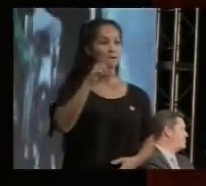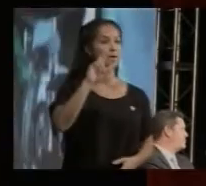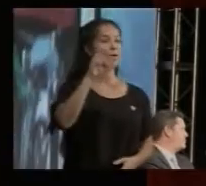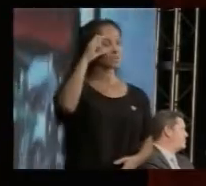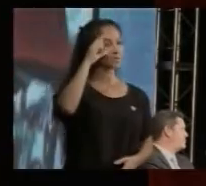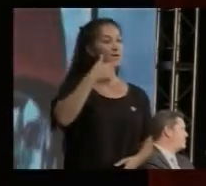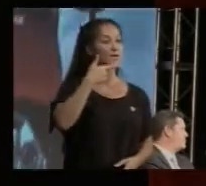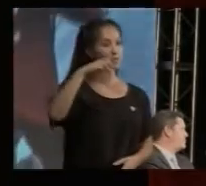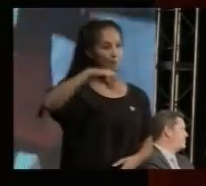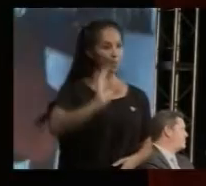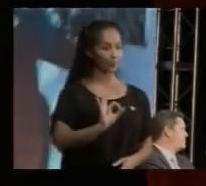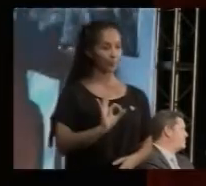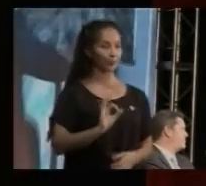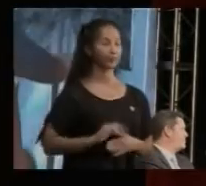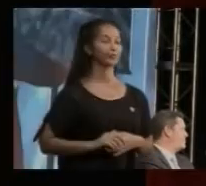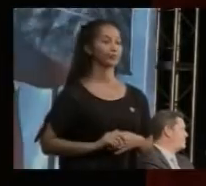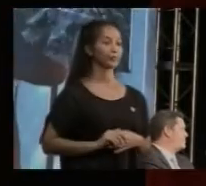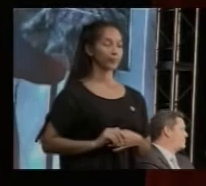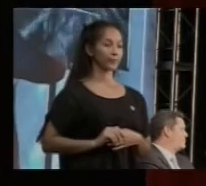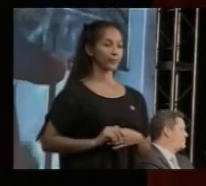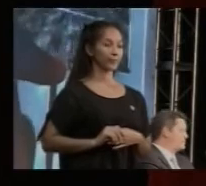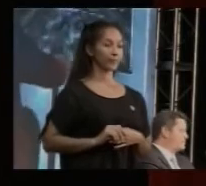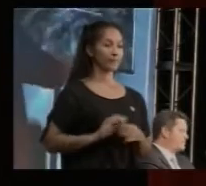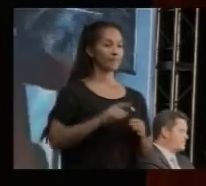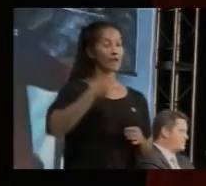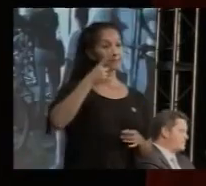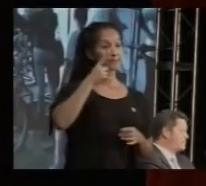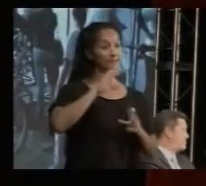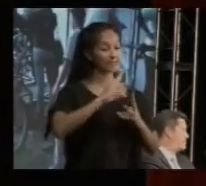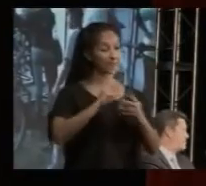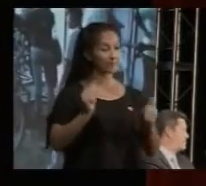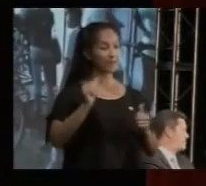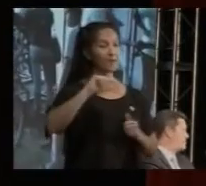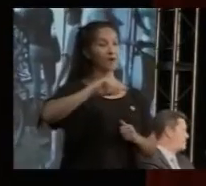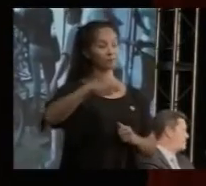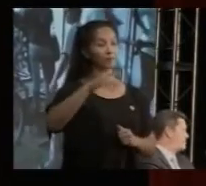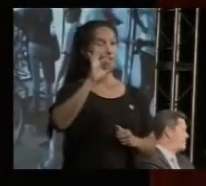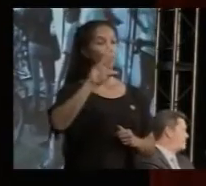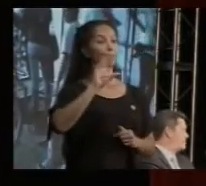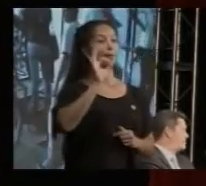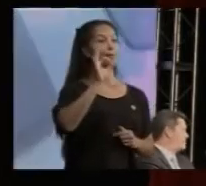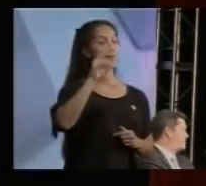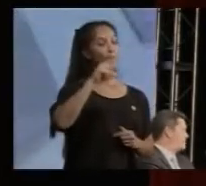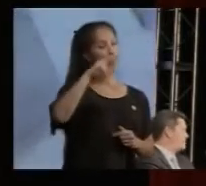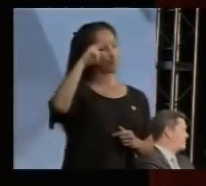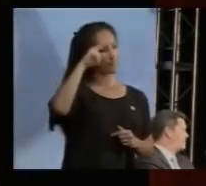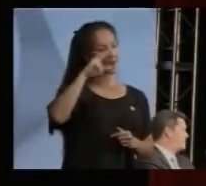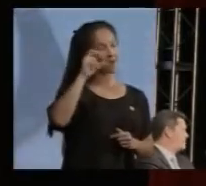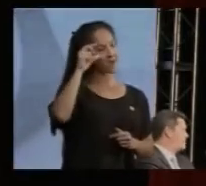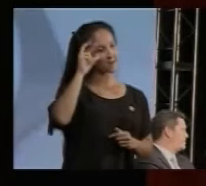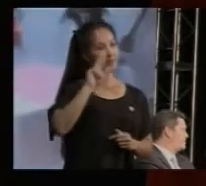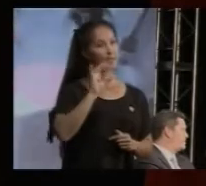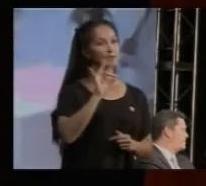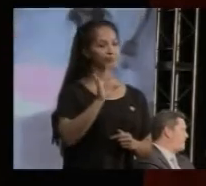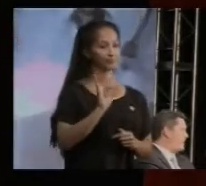20 kilómetros de autopista termina en la ruta 11, a la altura de Oro Verde. Y como si esto fuera poco, habrá un tramo de acceso a